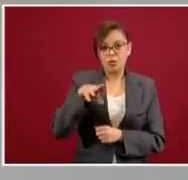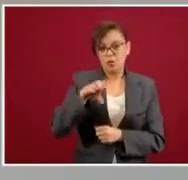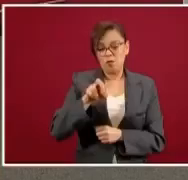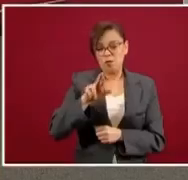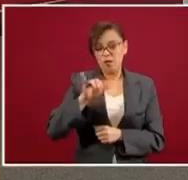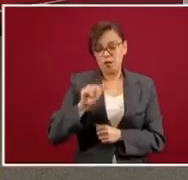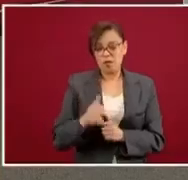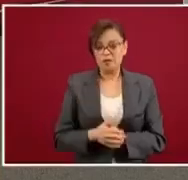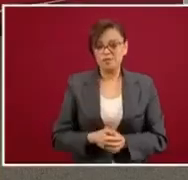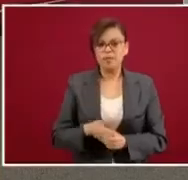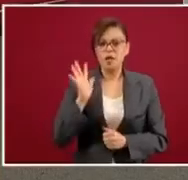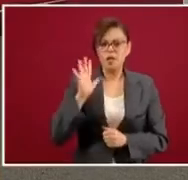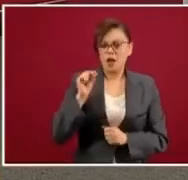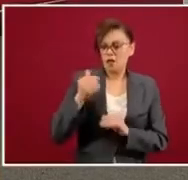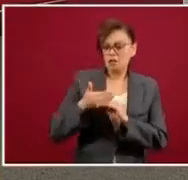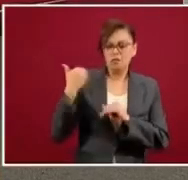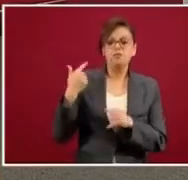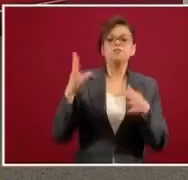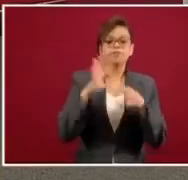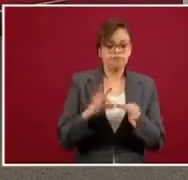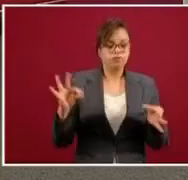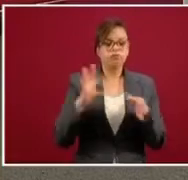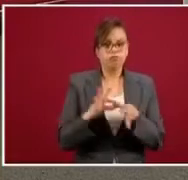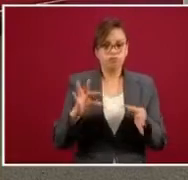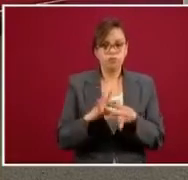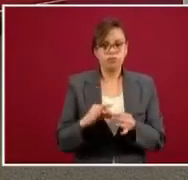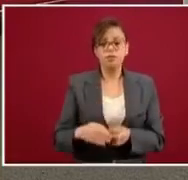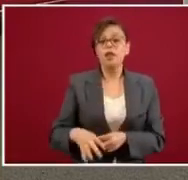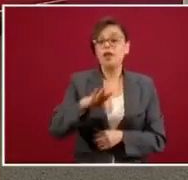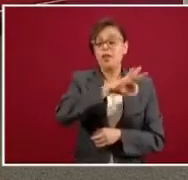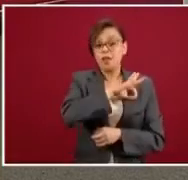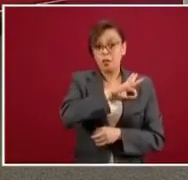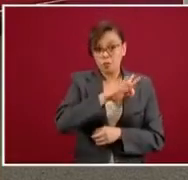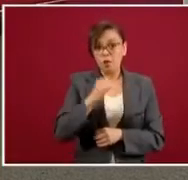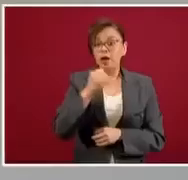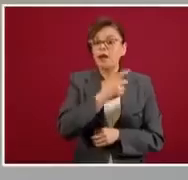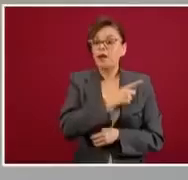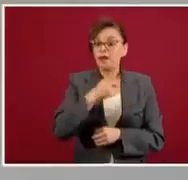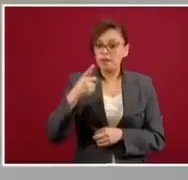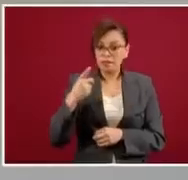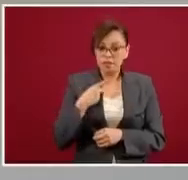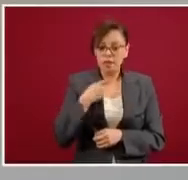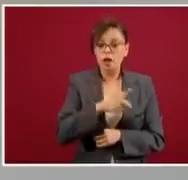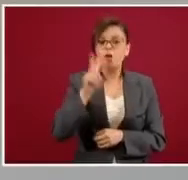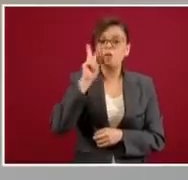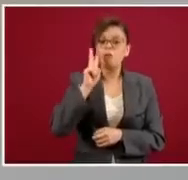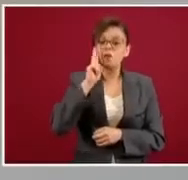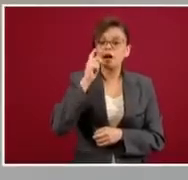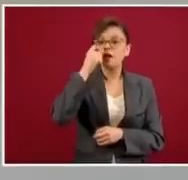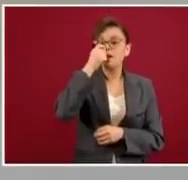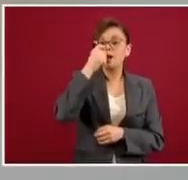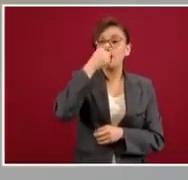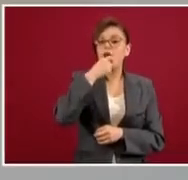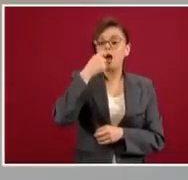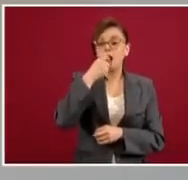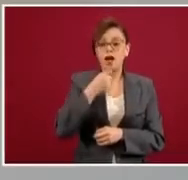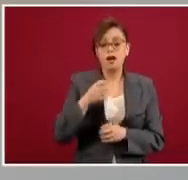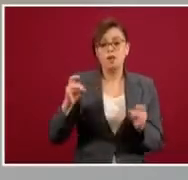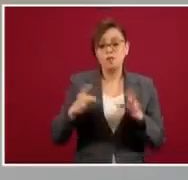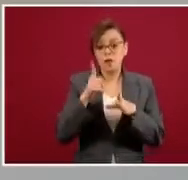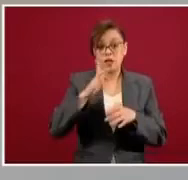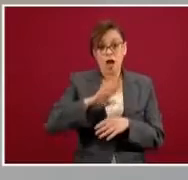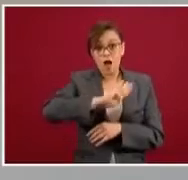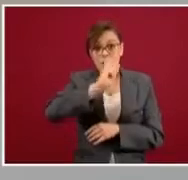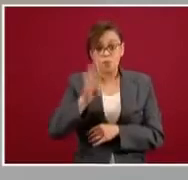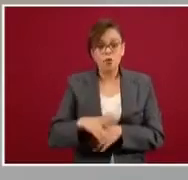pocos días, se puede y se debe tomar una muestra aun cuando la persona haya fallecido. Si la muestra se tomó